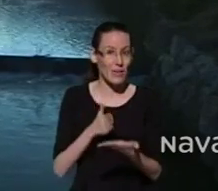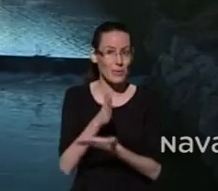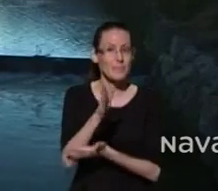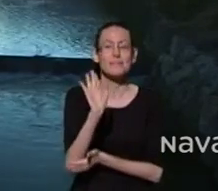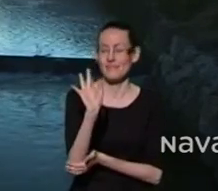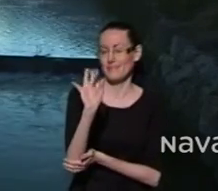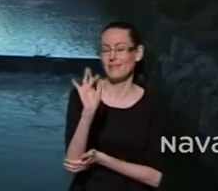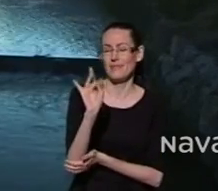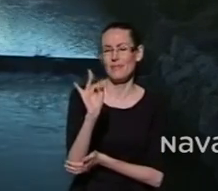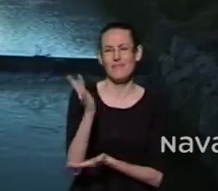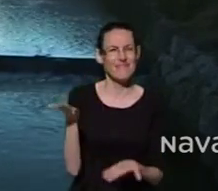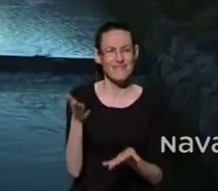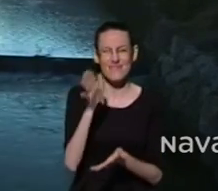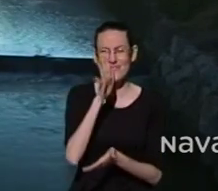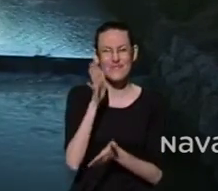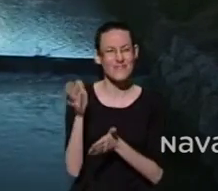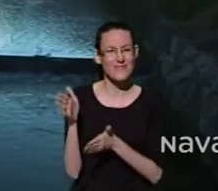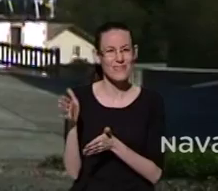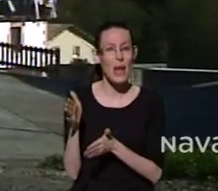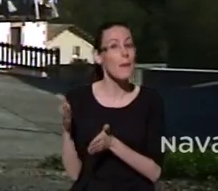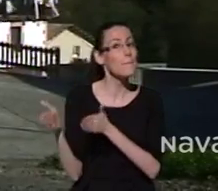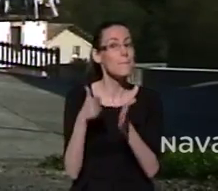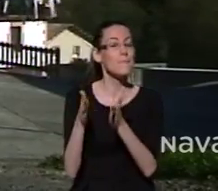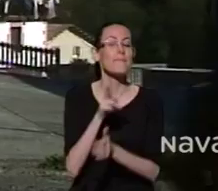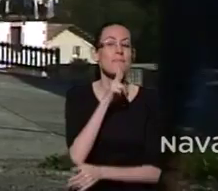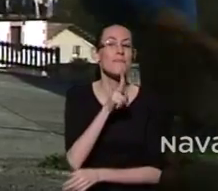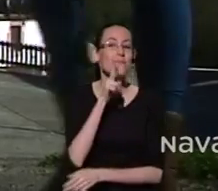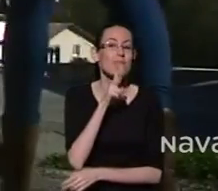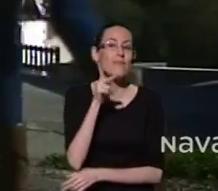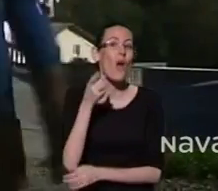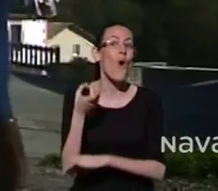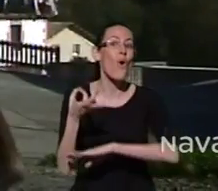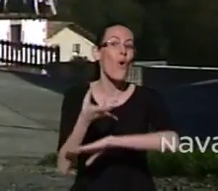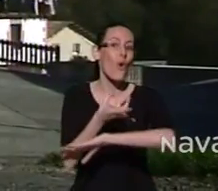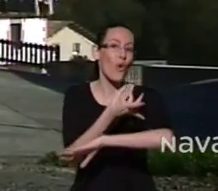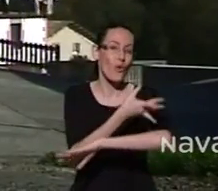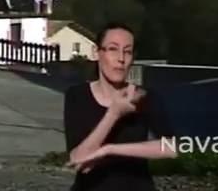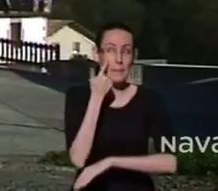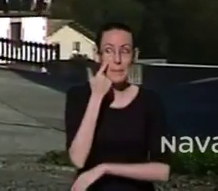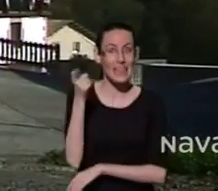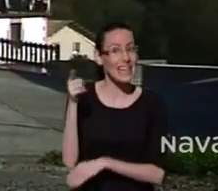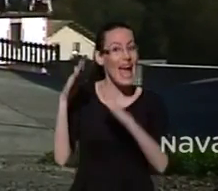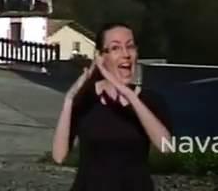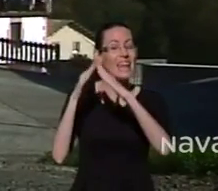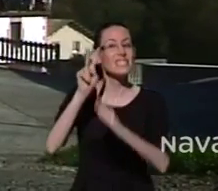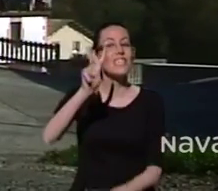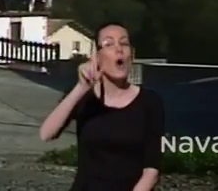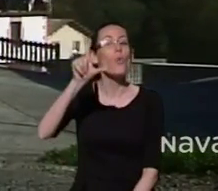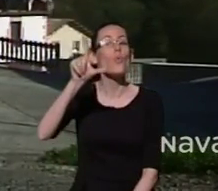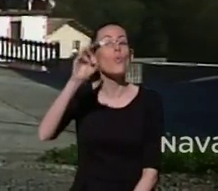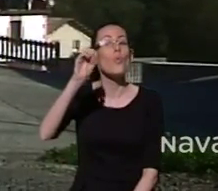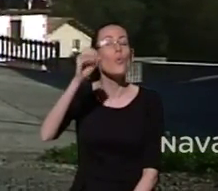hubo desde el año 1916 a 1956. Estamos aquí, tenemos la casa de Auloa, porque aquí nació en el siglo